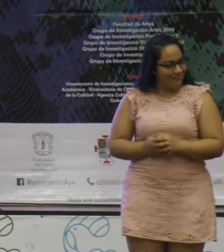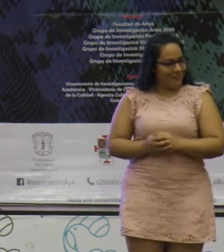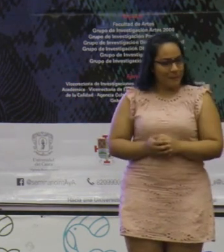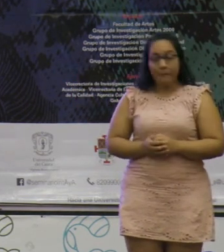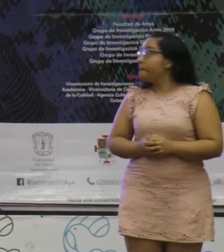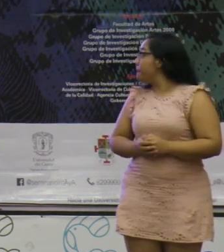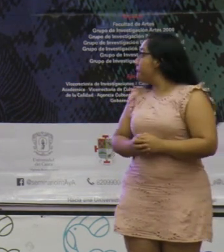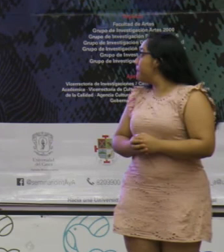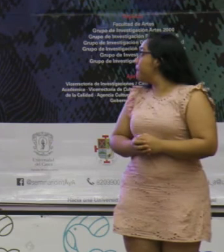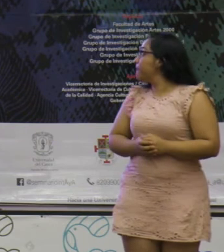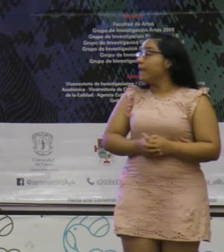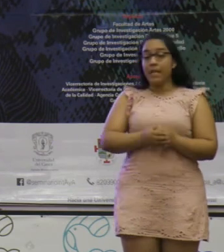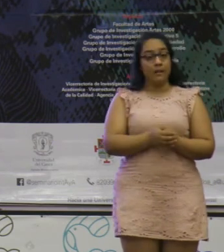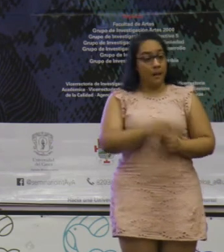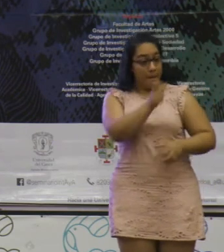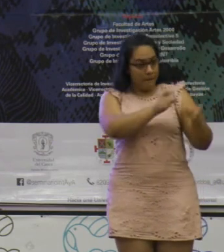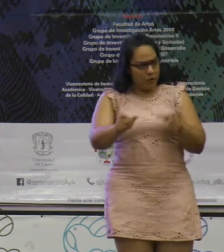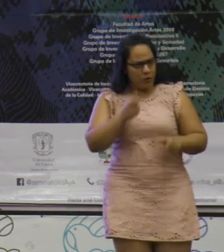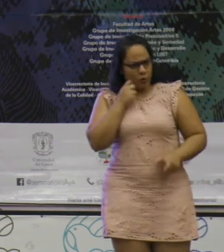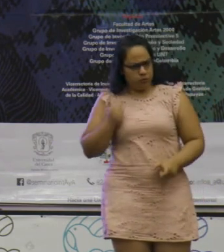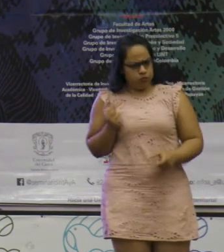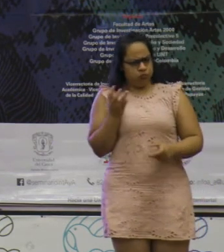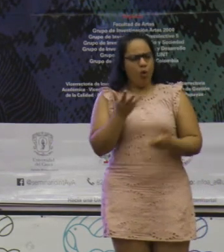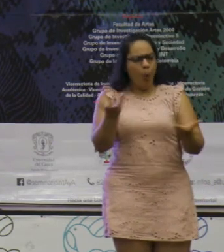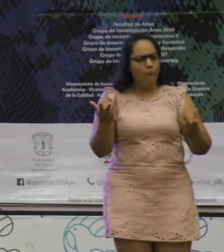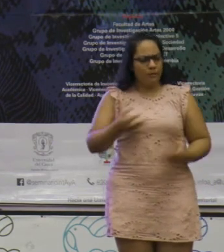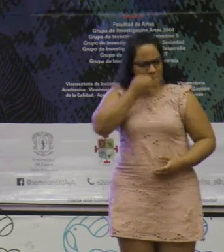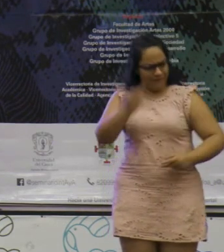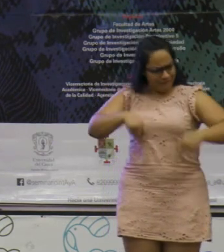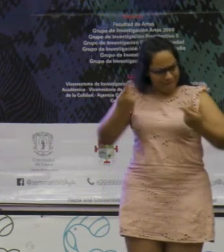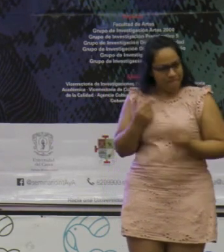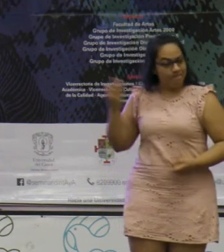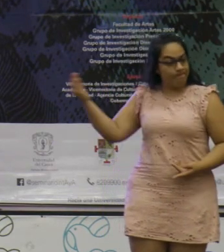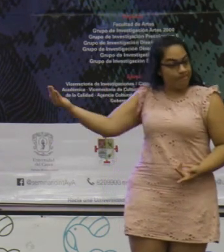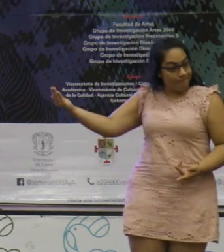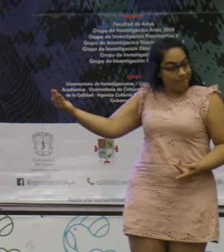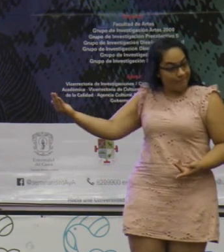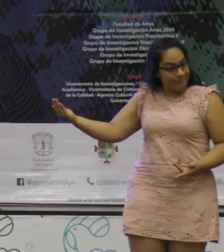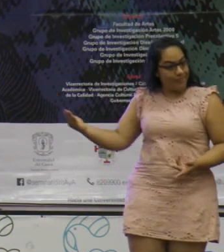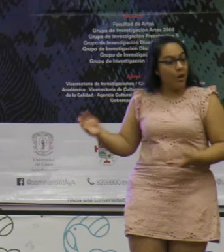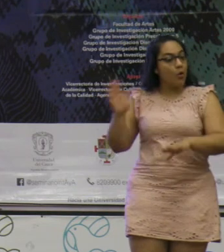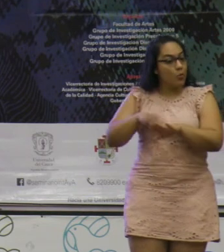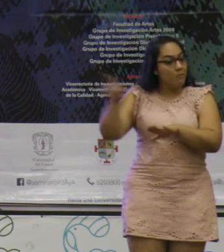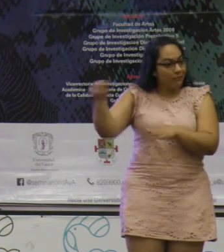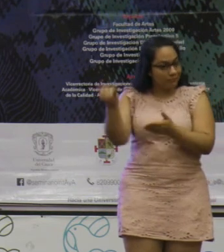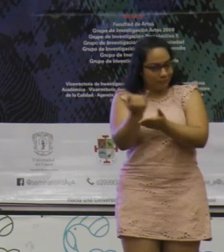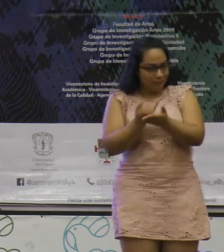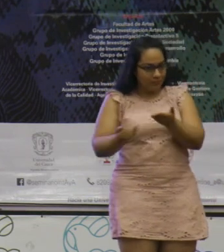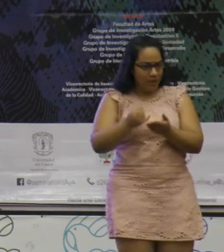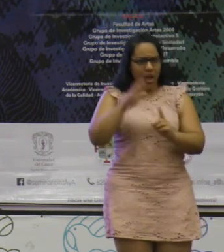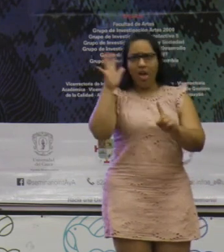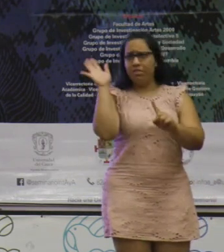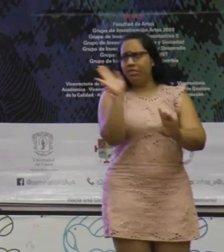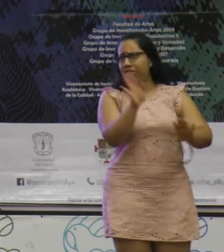gente describió su realidad a partir de esto. Entonces la ilustración no es algo para ser ignorado,